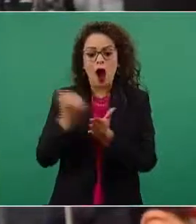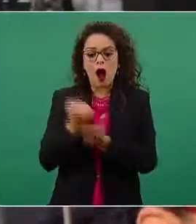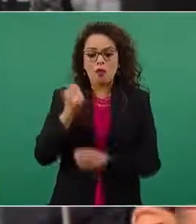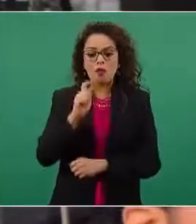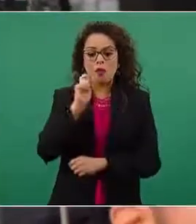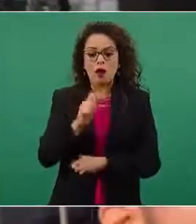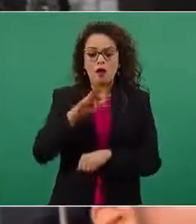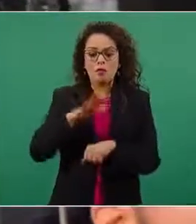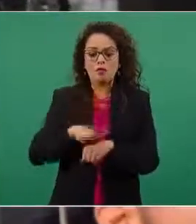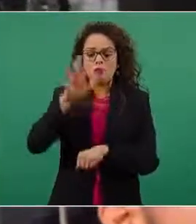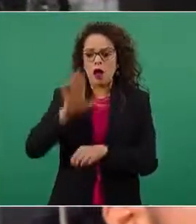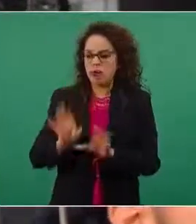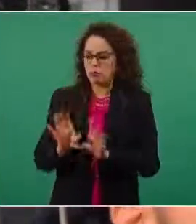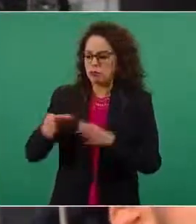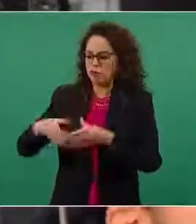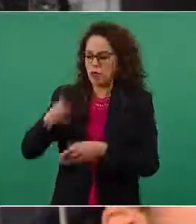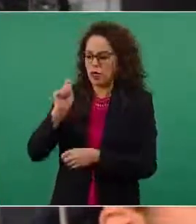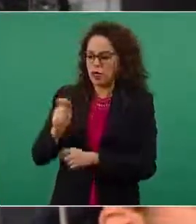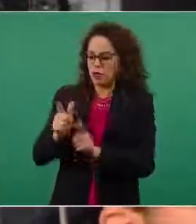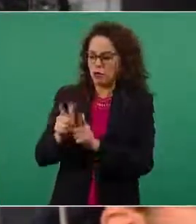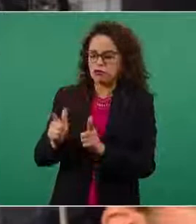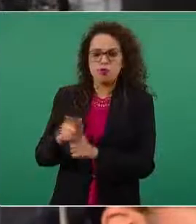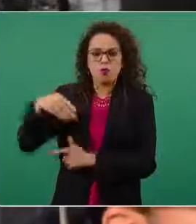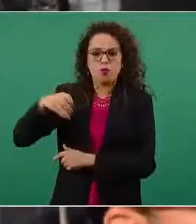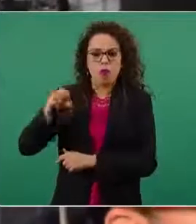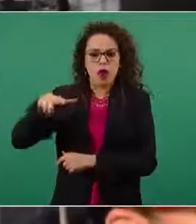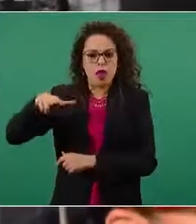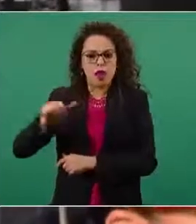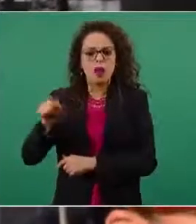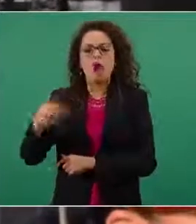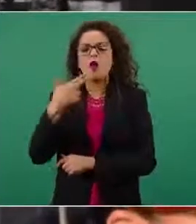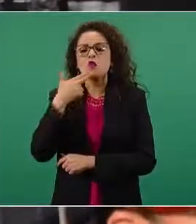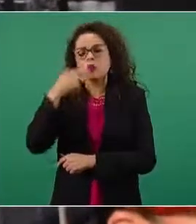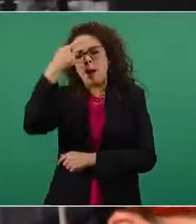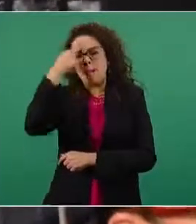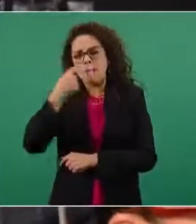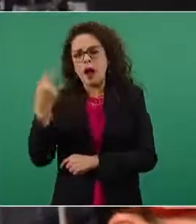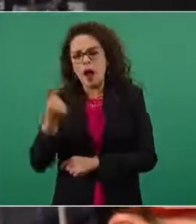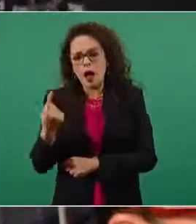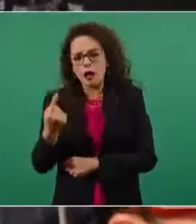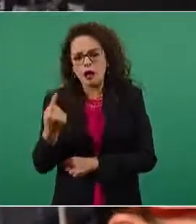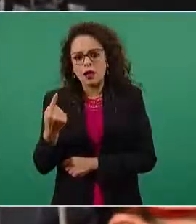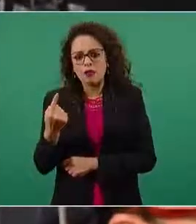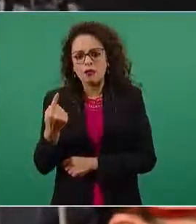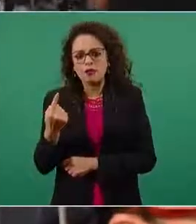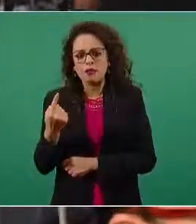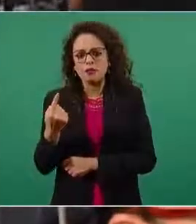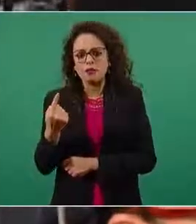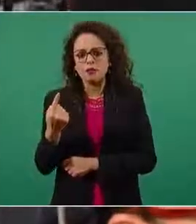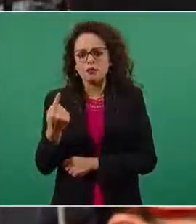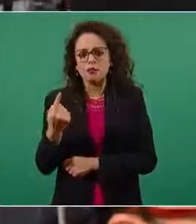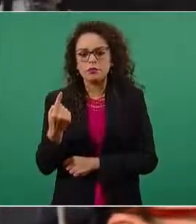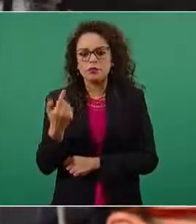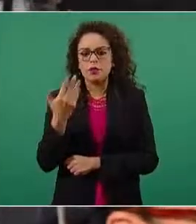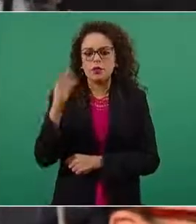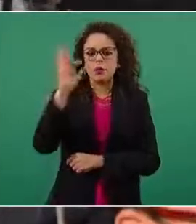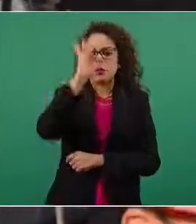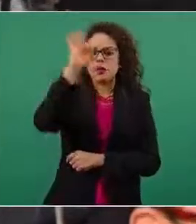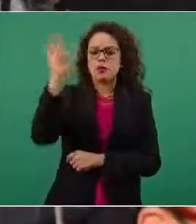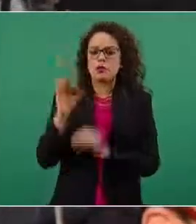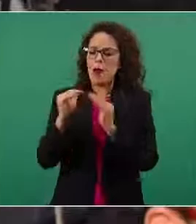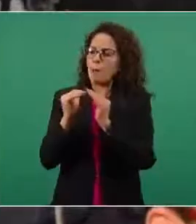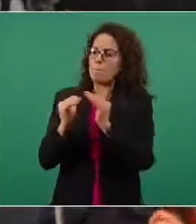de Morena. Sin cambio, ese recurso se ha utilizado para hacer obras, pero obras que han estado infladas en más del